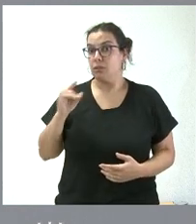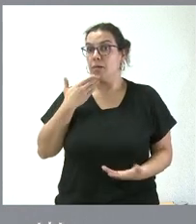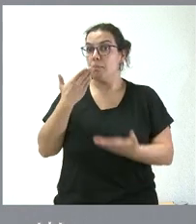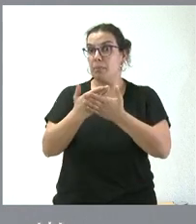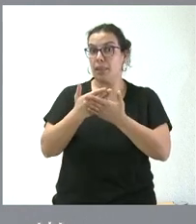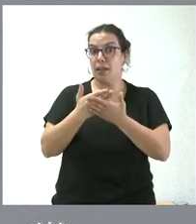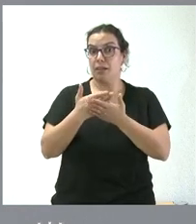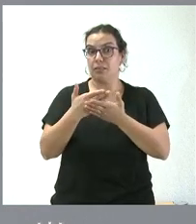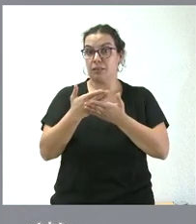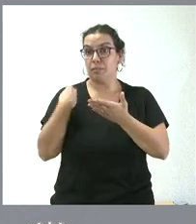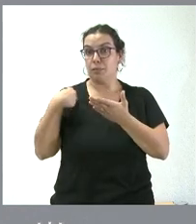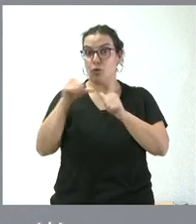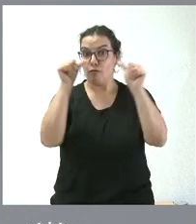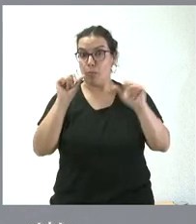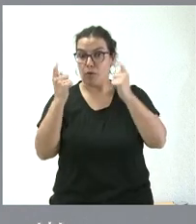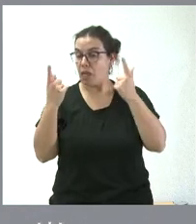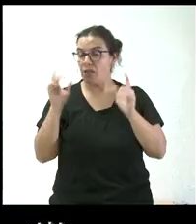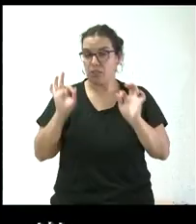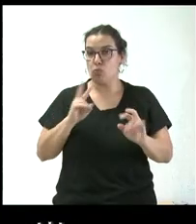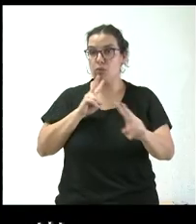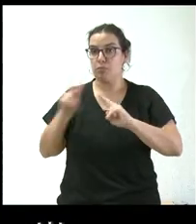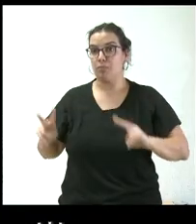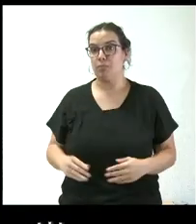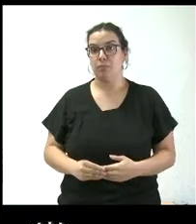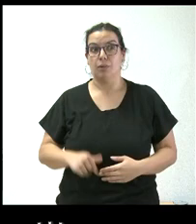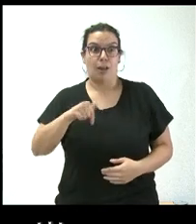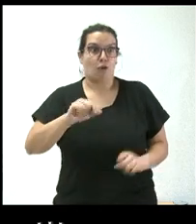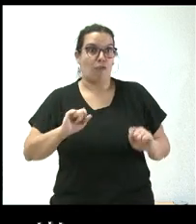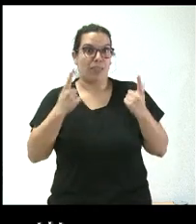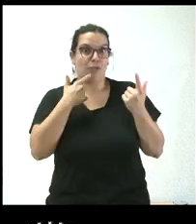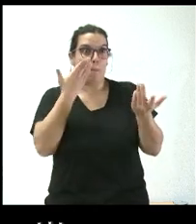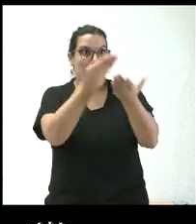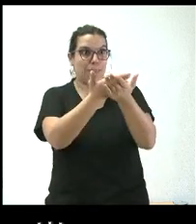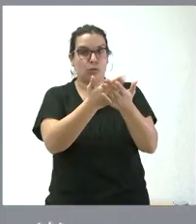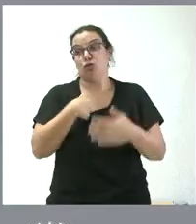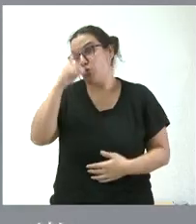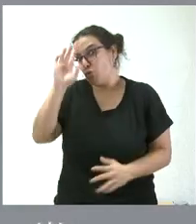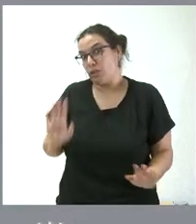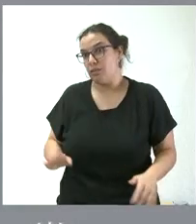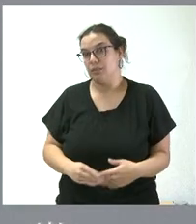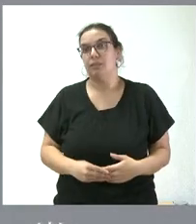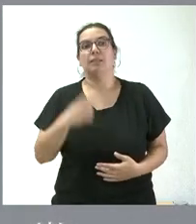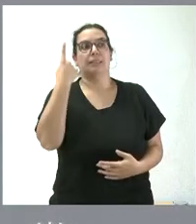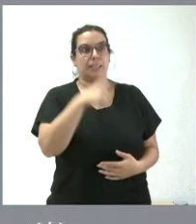seguro bueno Esto es oficial se lo estoy pidiendo es que no lo sé